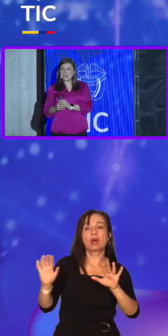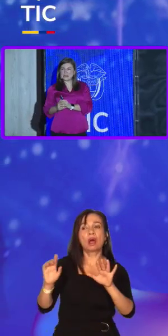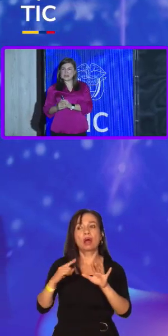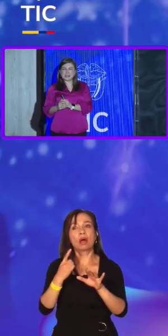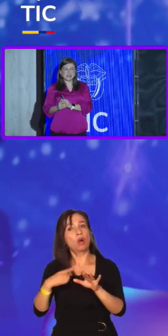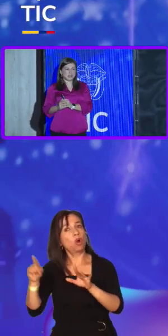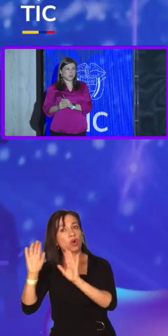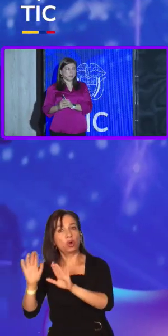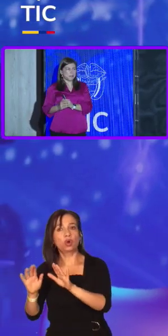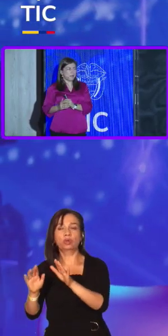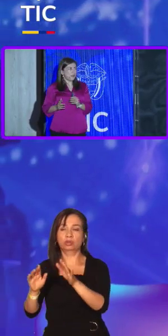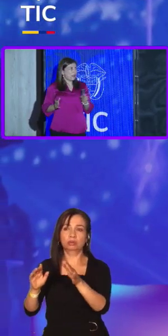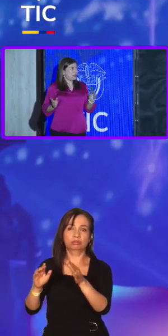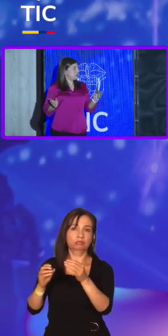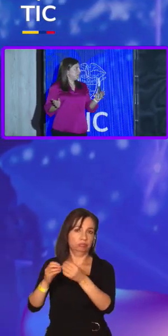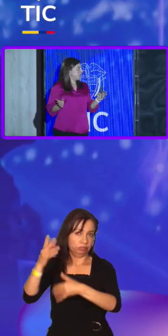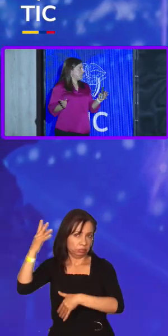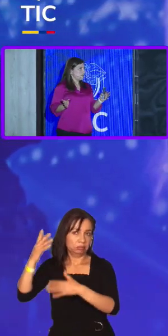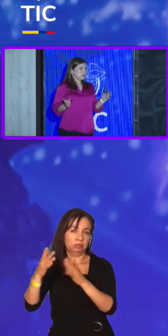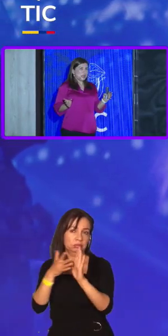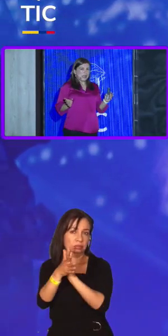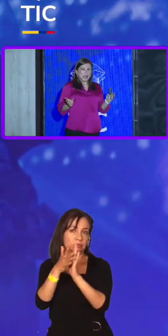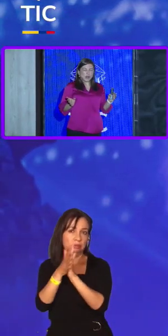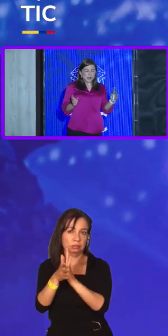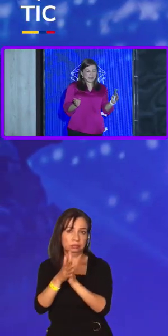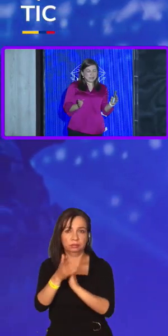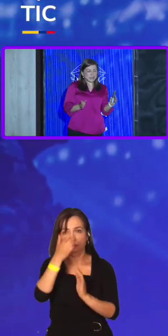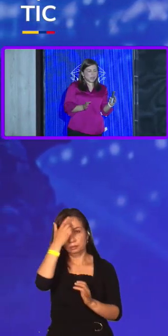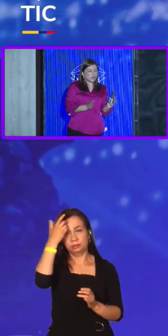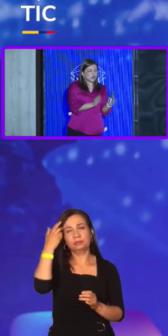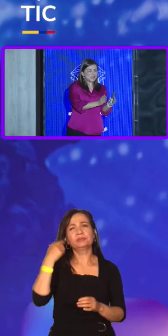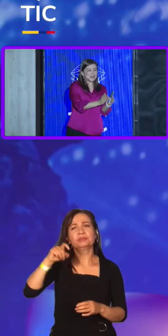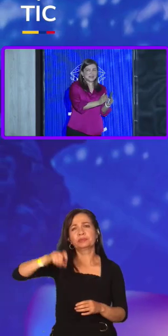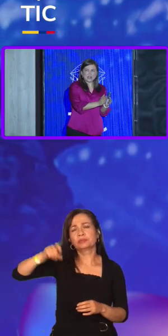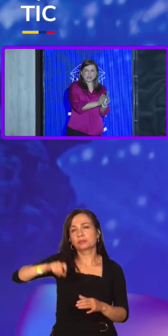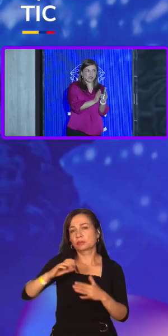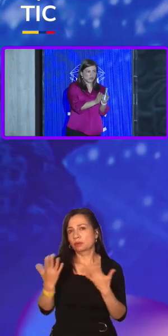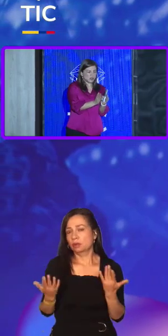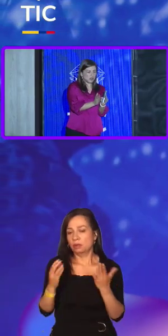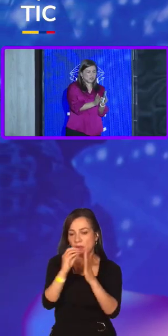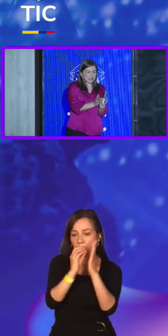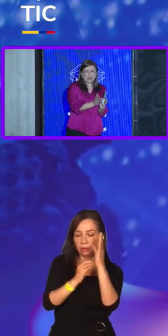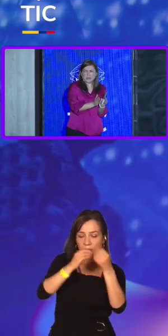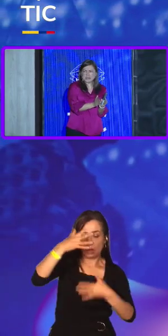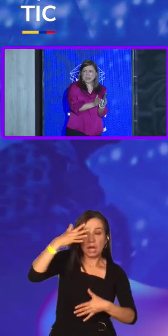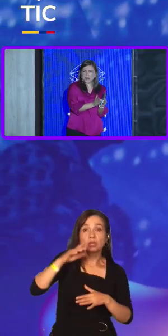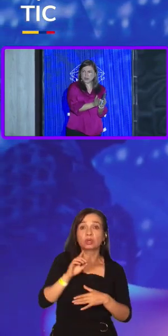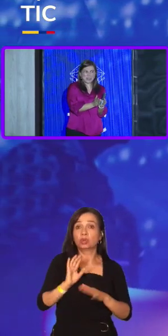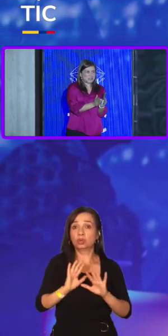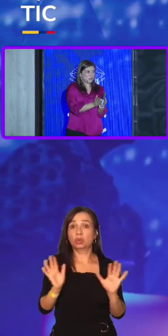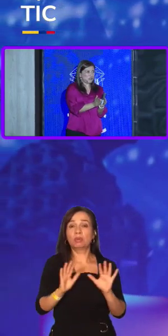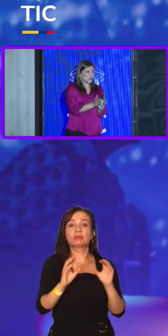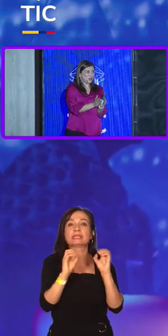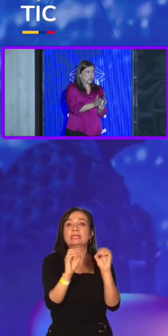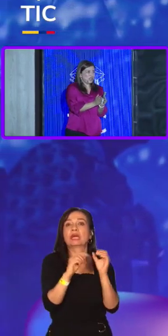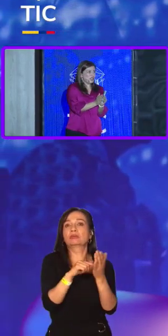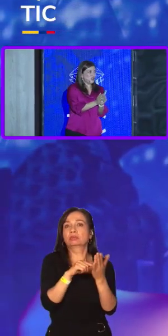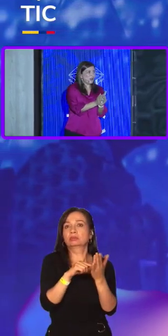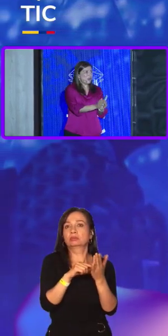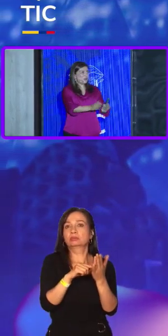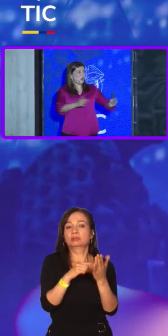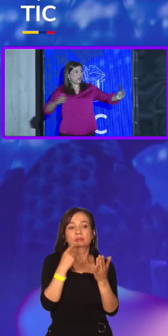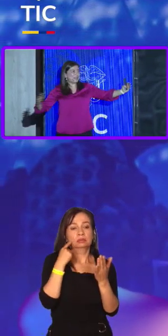datos diferentes de cero de la visitación. Entonces decimos, lo que necesitamos no es el dato. Si yo veo solo un dato y veo cero, no me dice